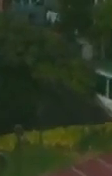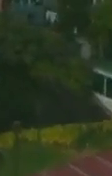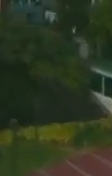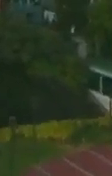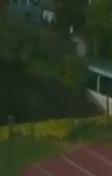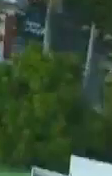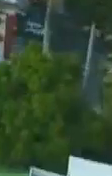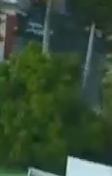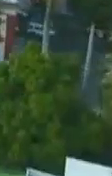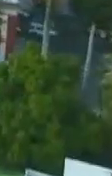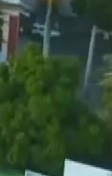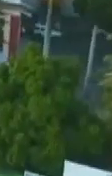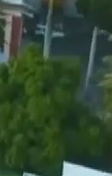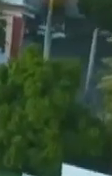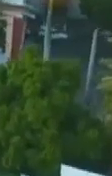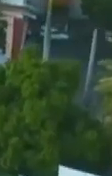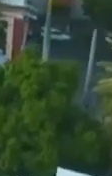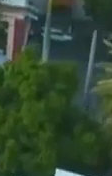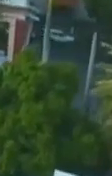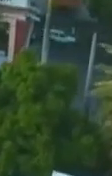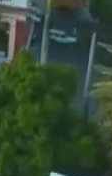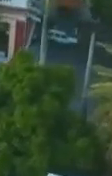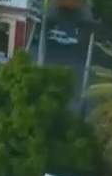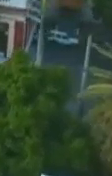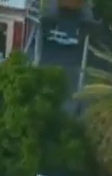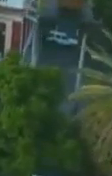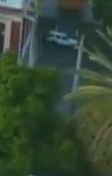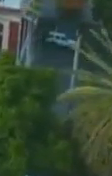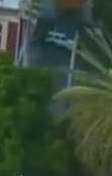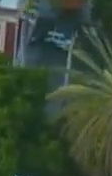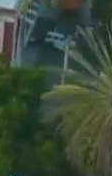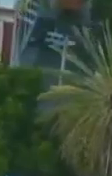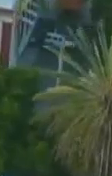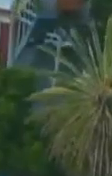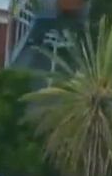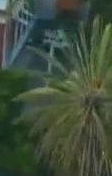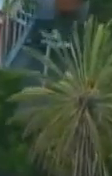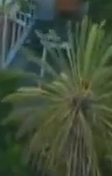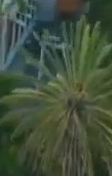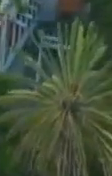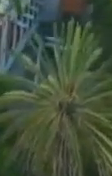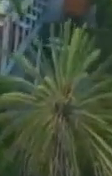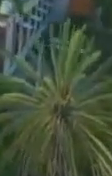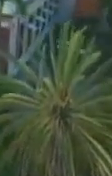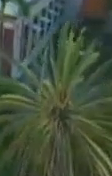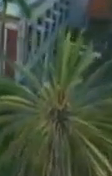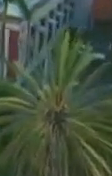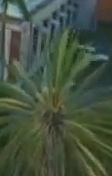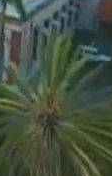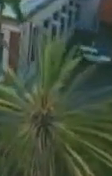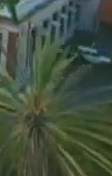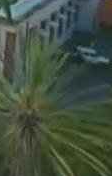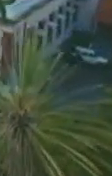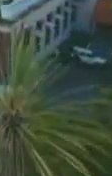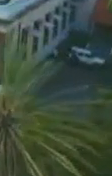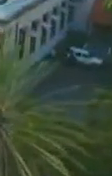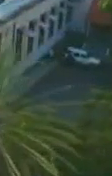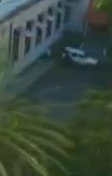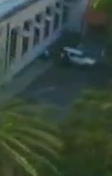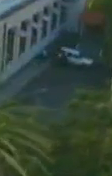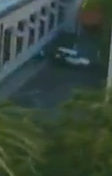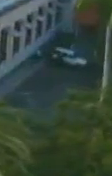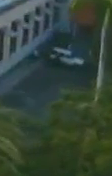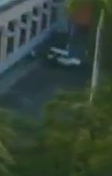rumbo eficiente y de mucha eficacia. En todos los centros comerciales del país se creará la ventana